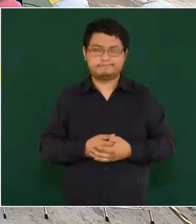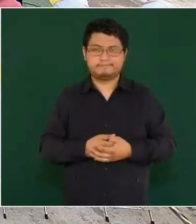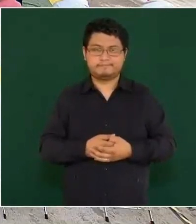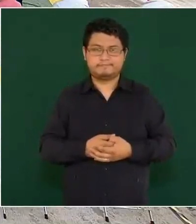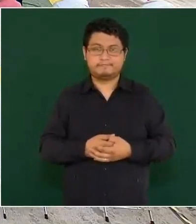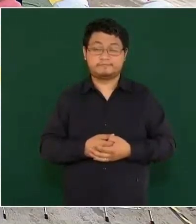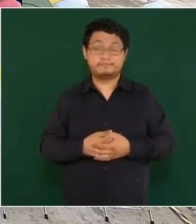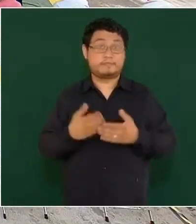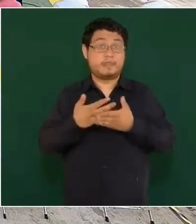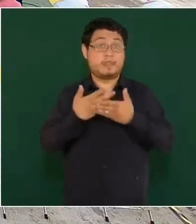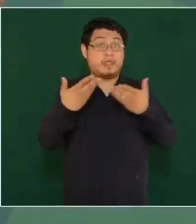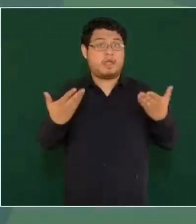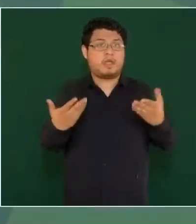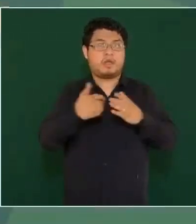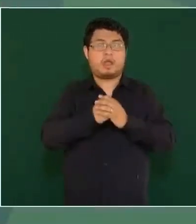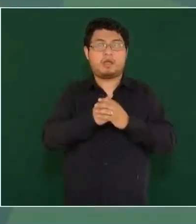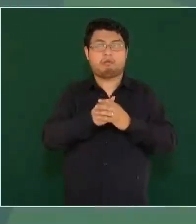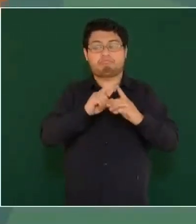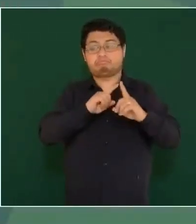y ahora está